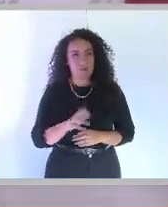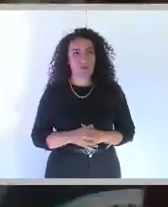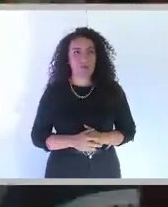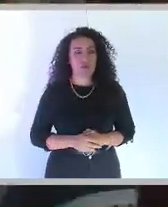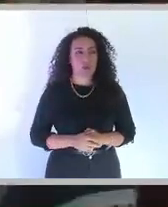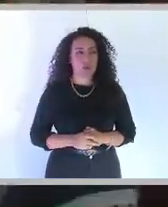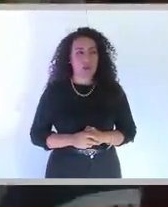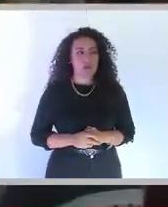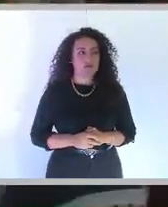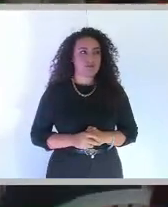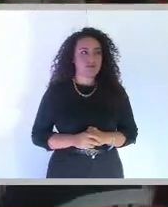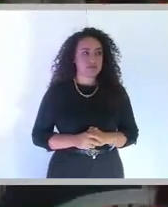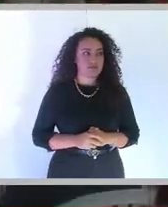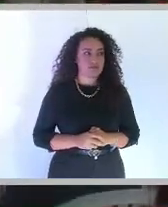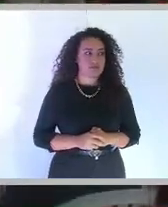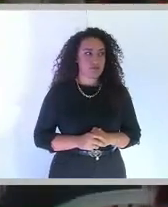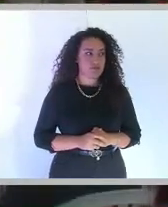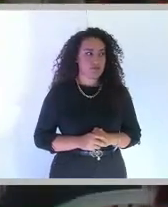Vengo de Canadá.